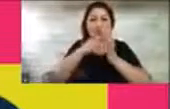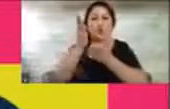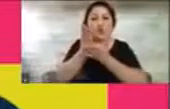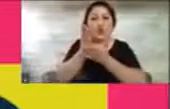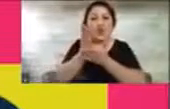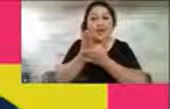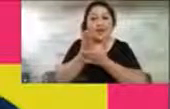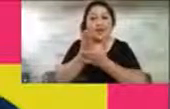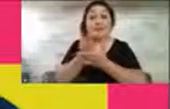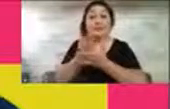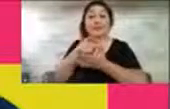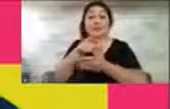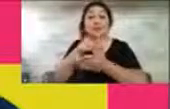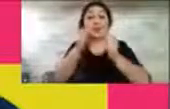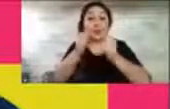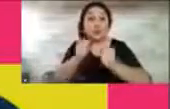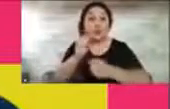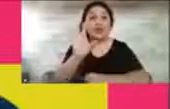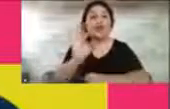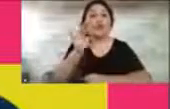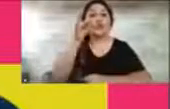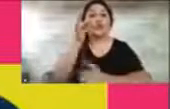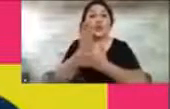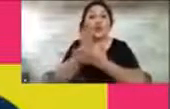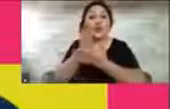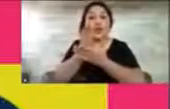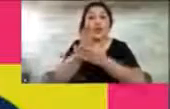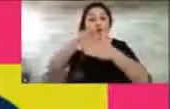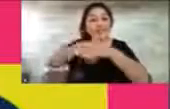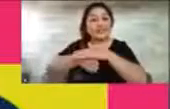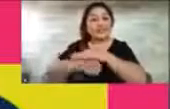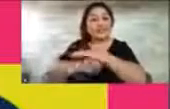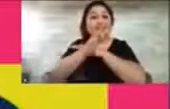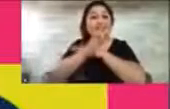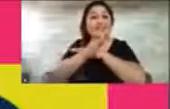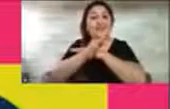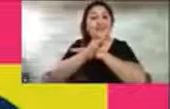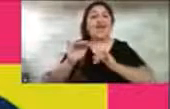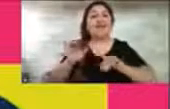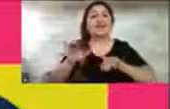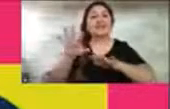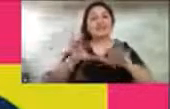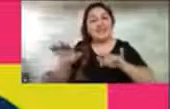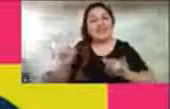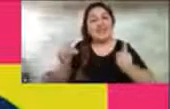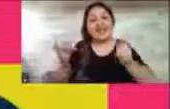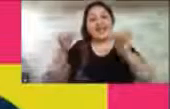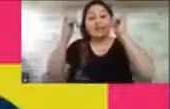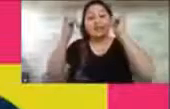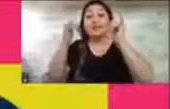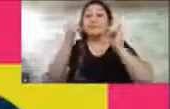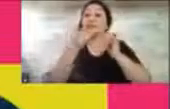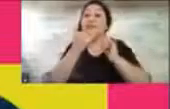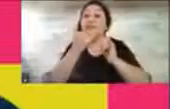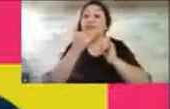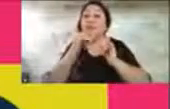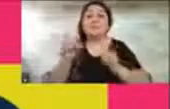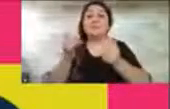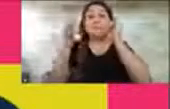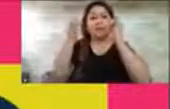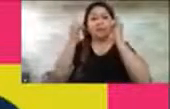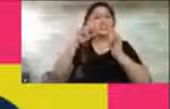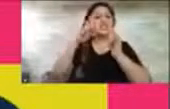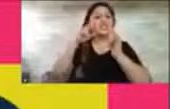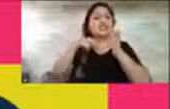donde tú puedes encontrar colegio inclusivo y accesibles panoramas lo mismo divertirte sin tener ningún tipo de problemas